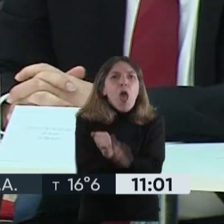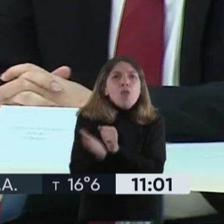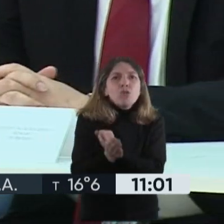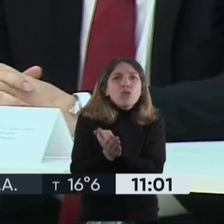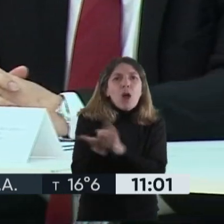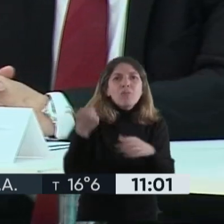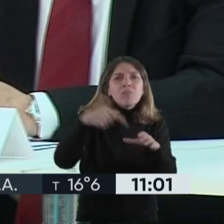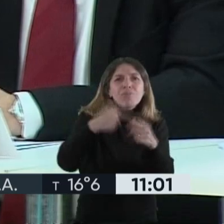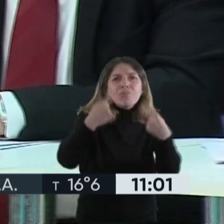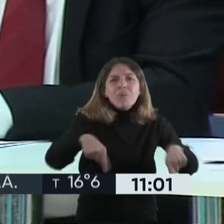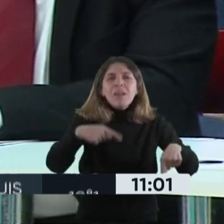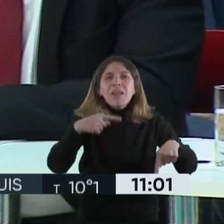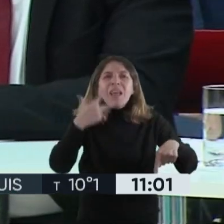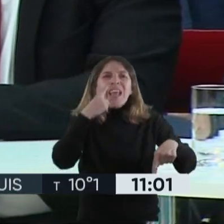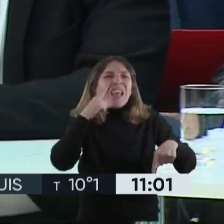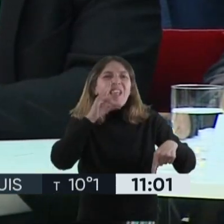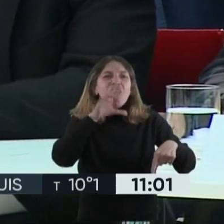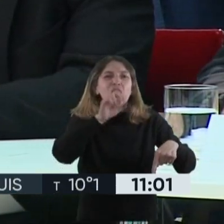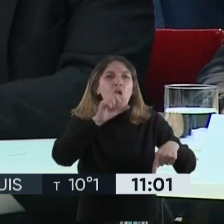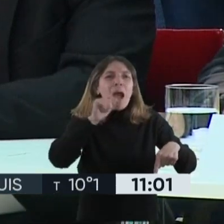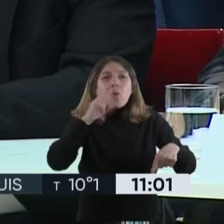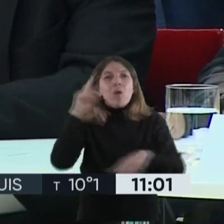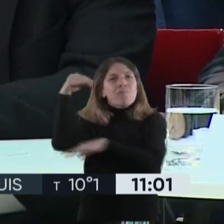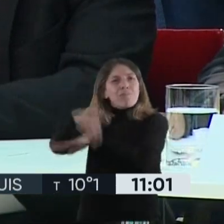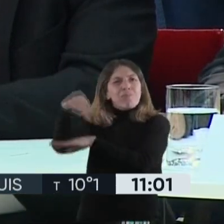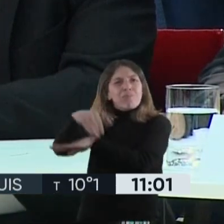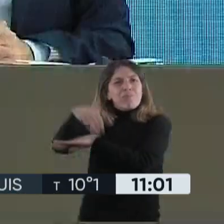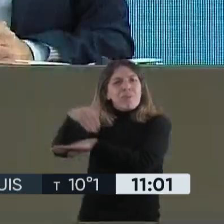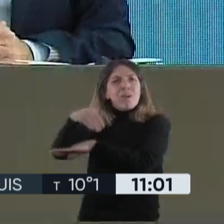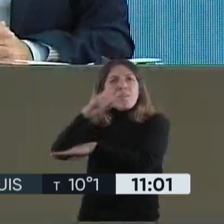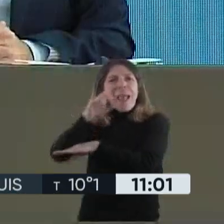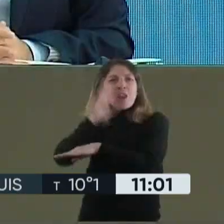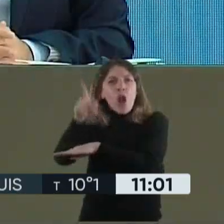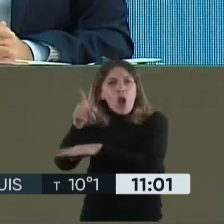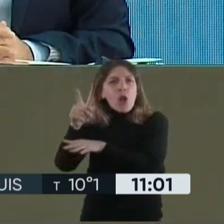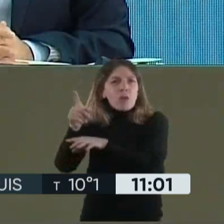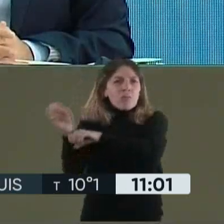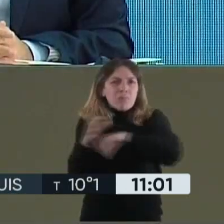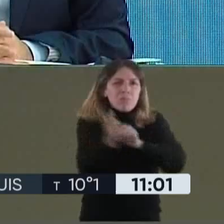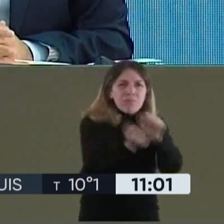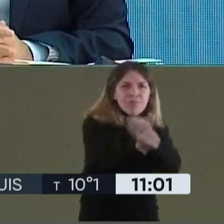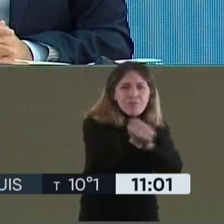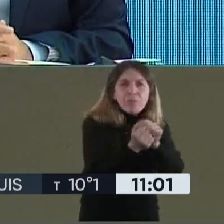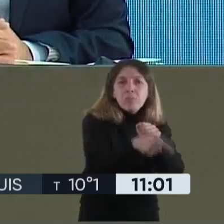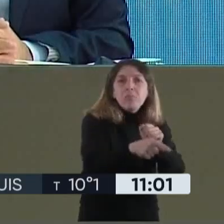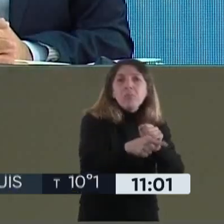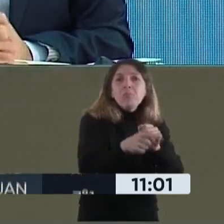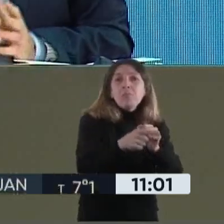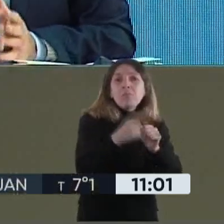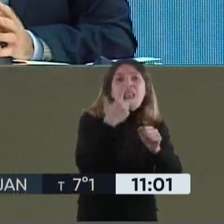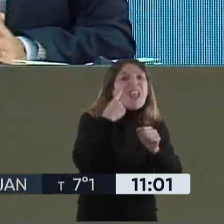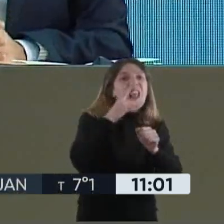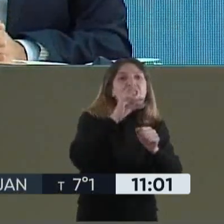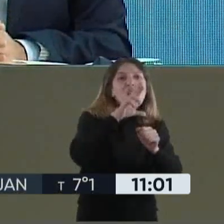por supuesto con Vaca Muerta teniendo un rol central, pero con toda nuestra estructura para la producción